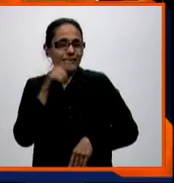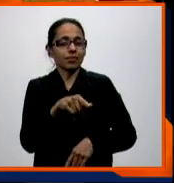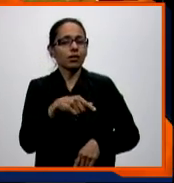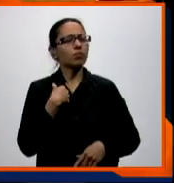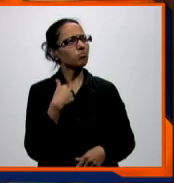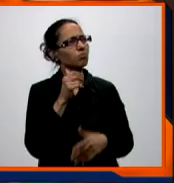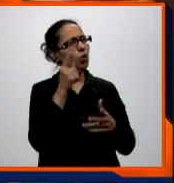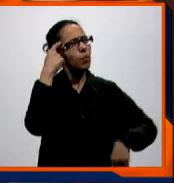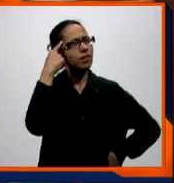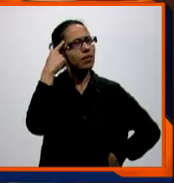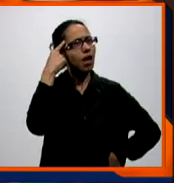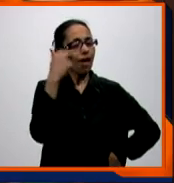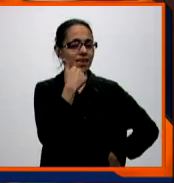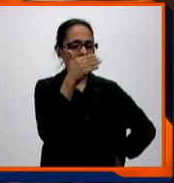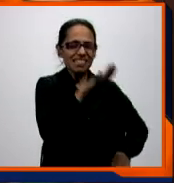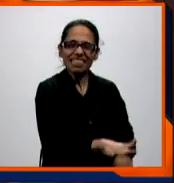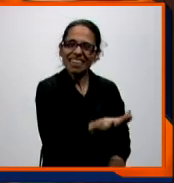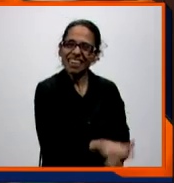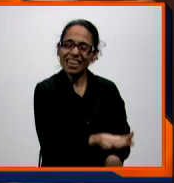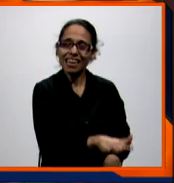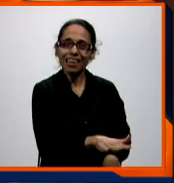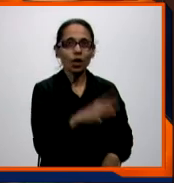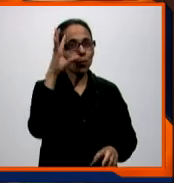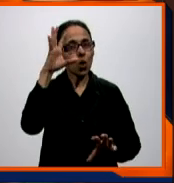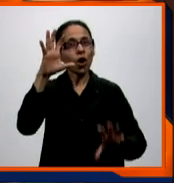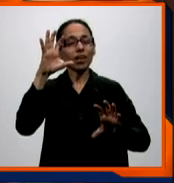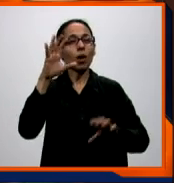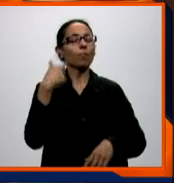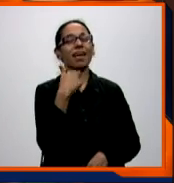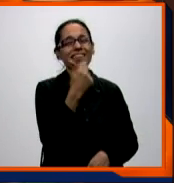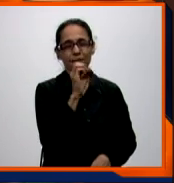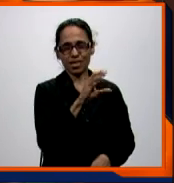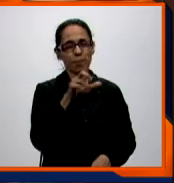Y dije, ¿por qué no que mi hija, la más chiquita, tenga un recuerdo que se llama Liz,